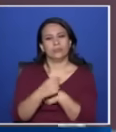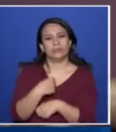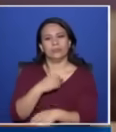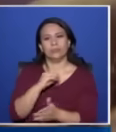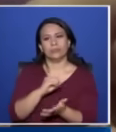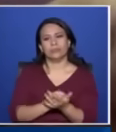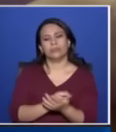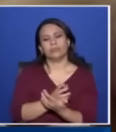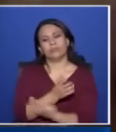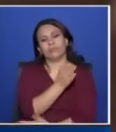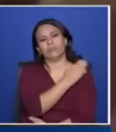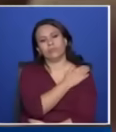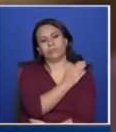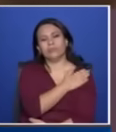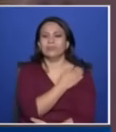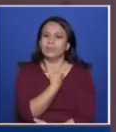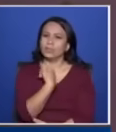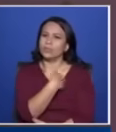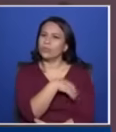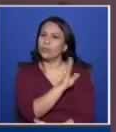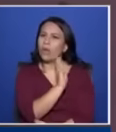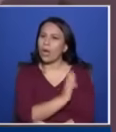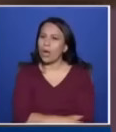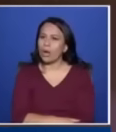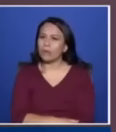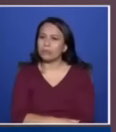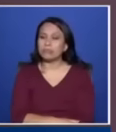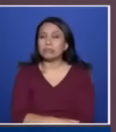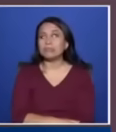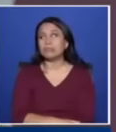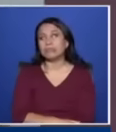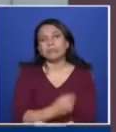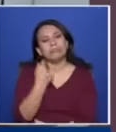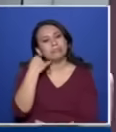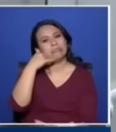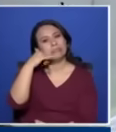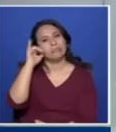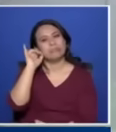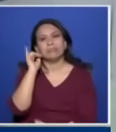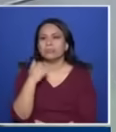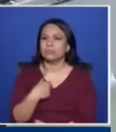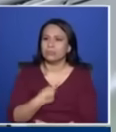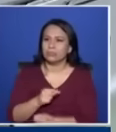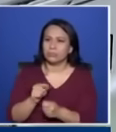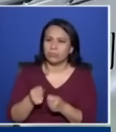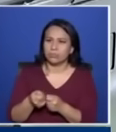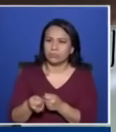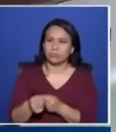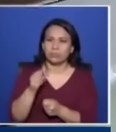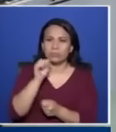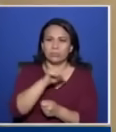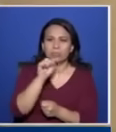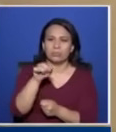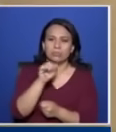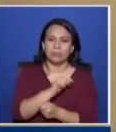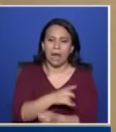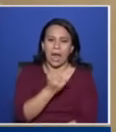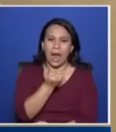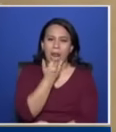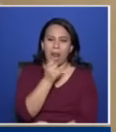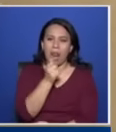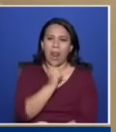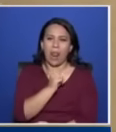pone la mano en el hombro. A lo que yo introduzco ya la tarjeta, pongo mi clave, me dice que la clave era incorrecta. Según